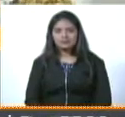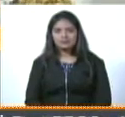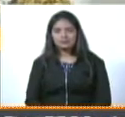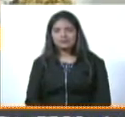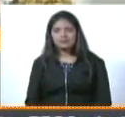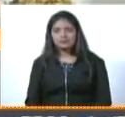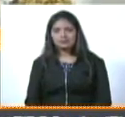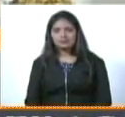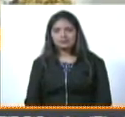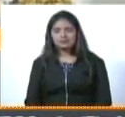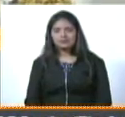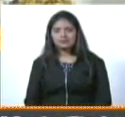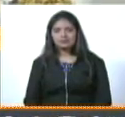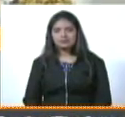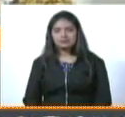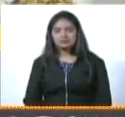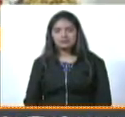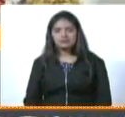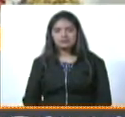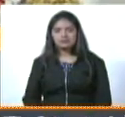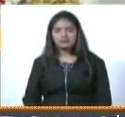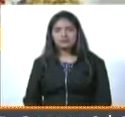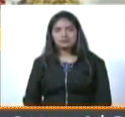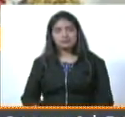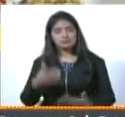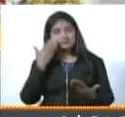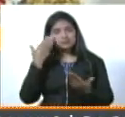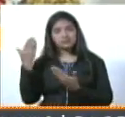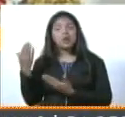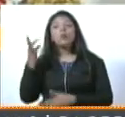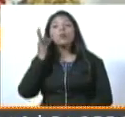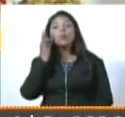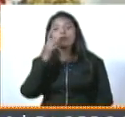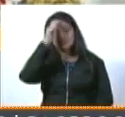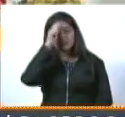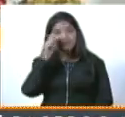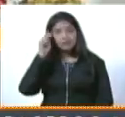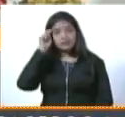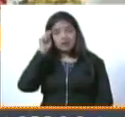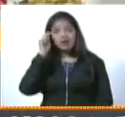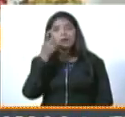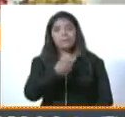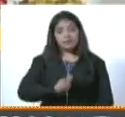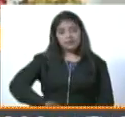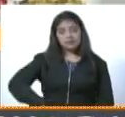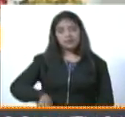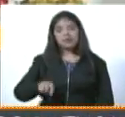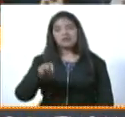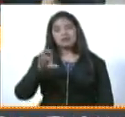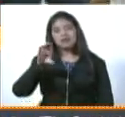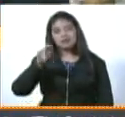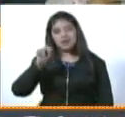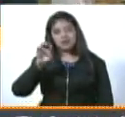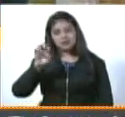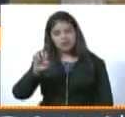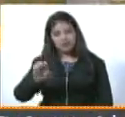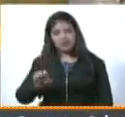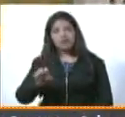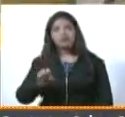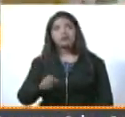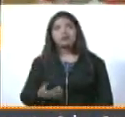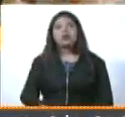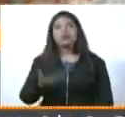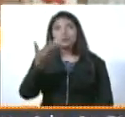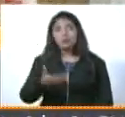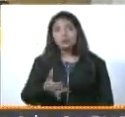El Consejo Nacional Electoral. Escuchaban ustedes palabras de Tibisay Lucena, quien es presidenta del Consejo Nacional Electoral. Es